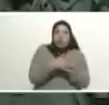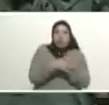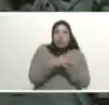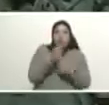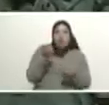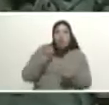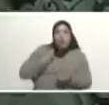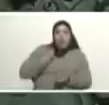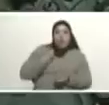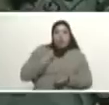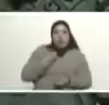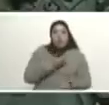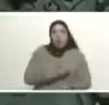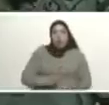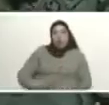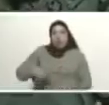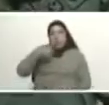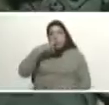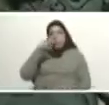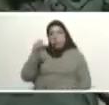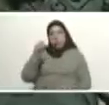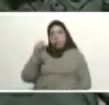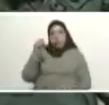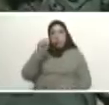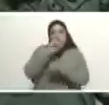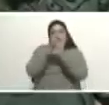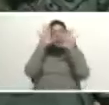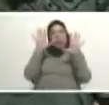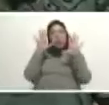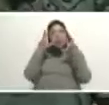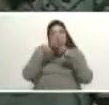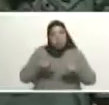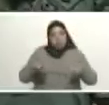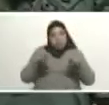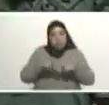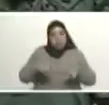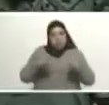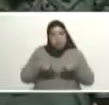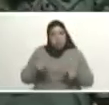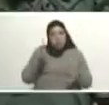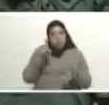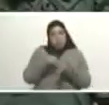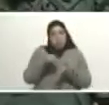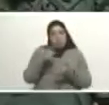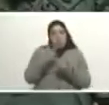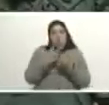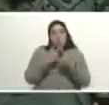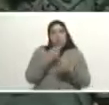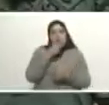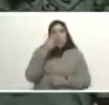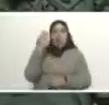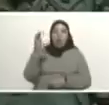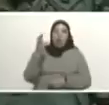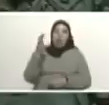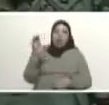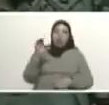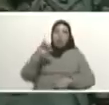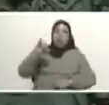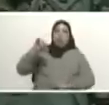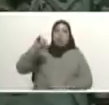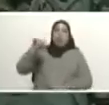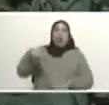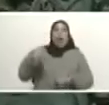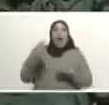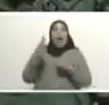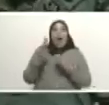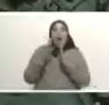de magnicidio. Quedó claro en la investigación la participación del expresidente de Colombia, Juan Manuel Santos,